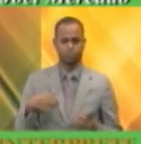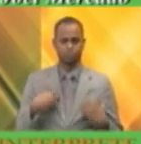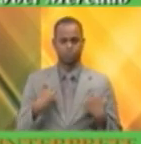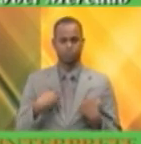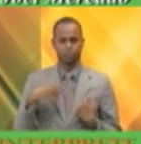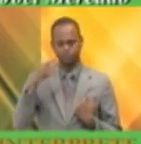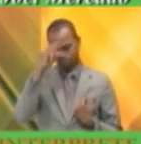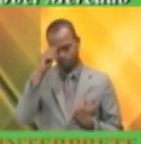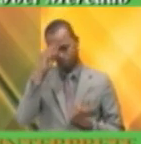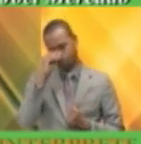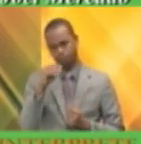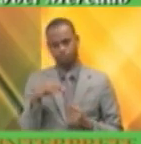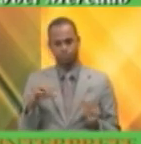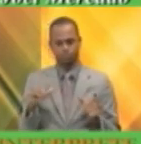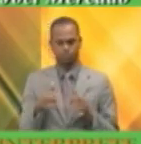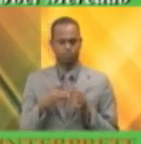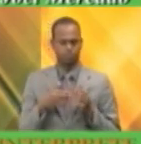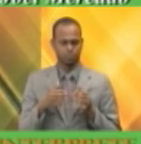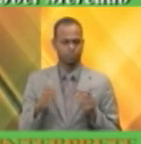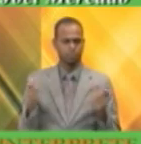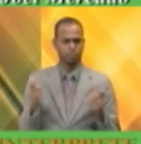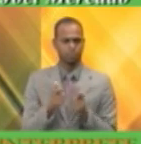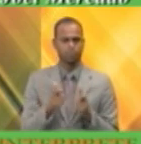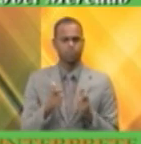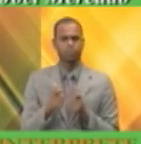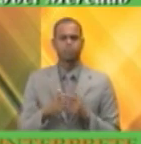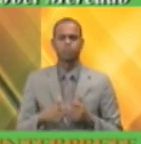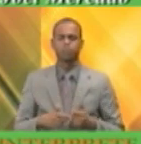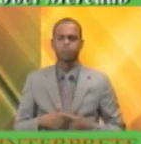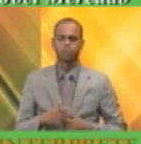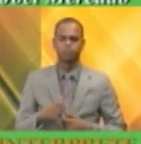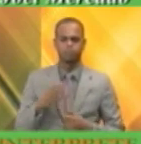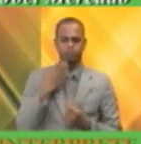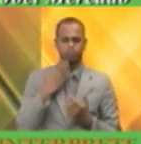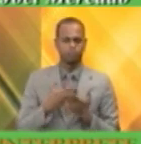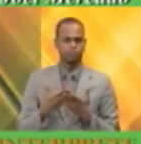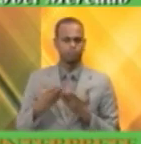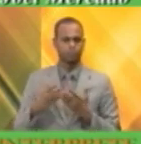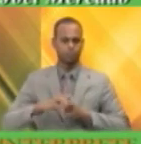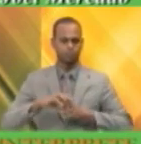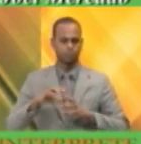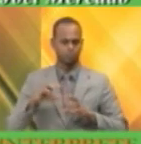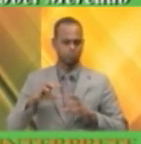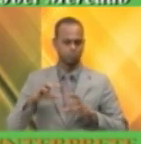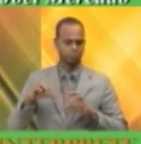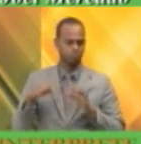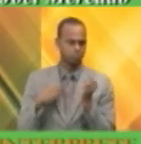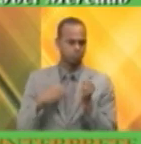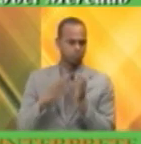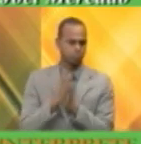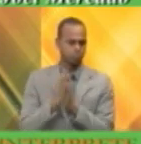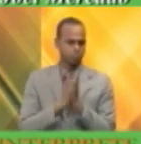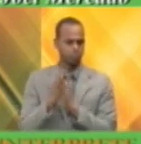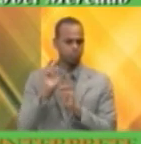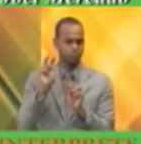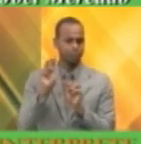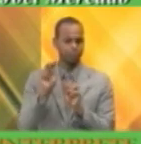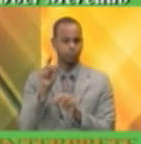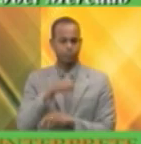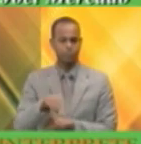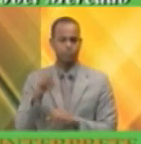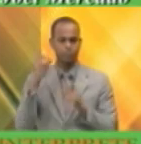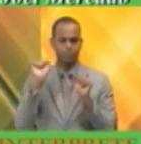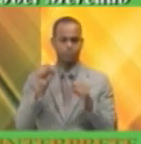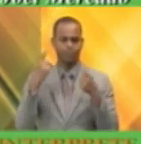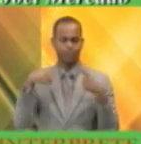una delegación muy pequeña, tenemos muy buena proyección de ellos y esperanza de que en realidad nosotros vamos a